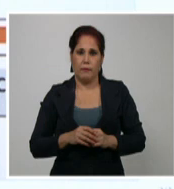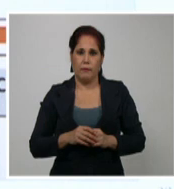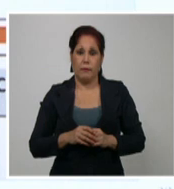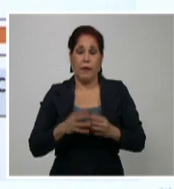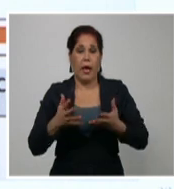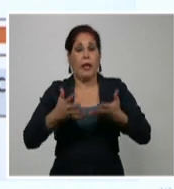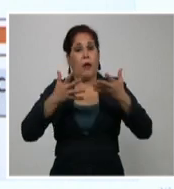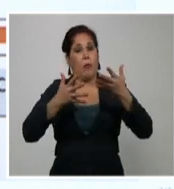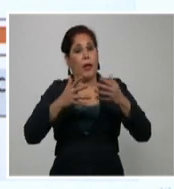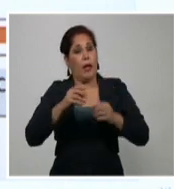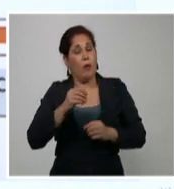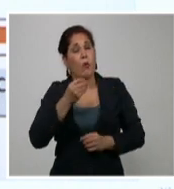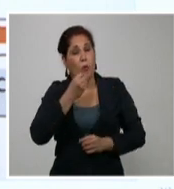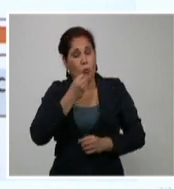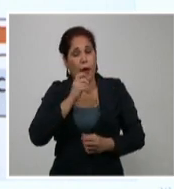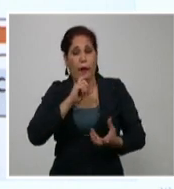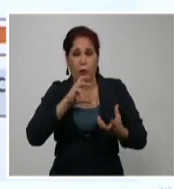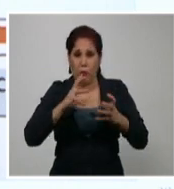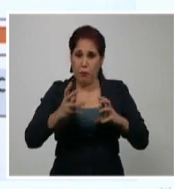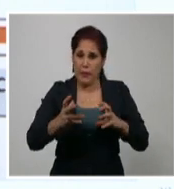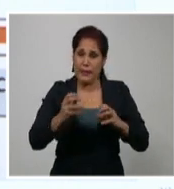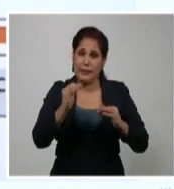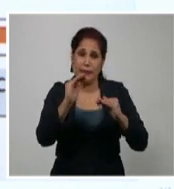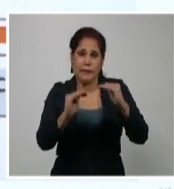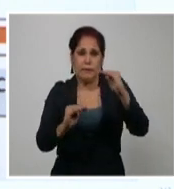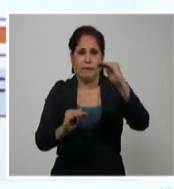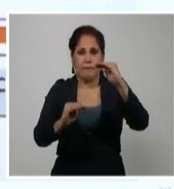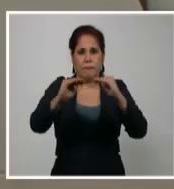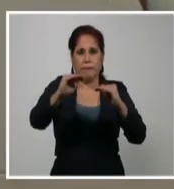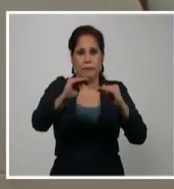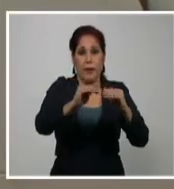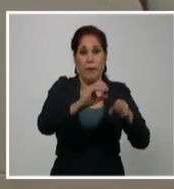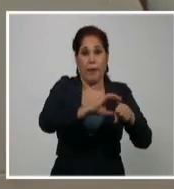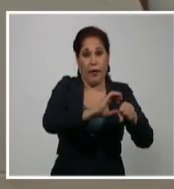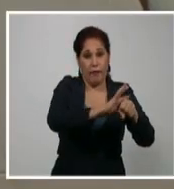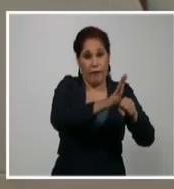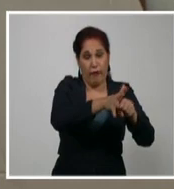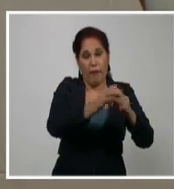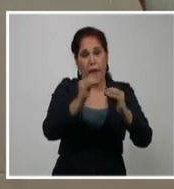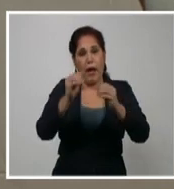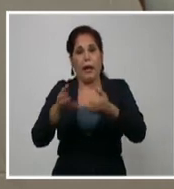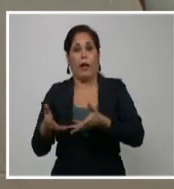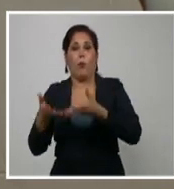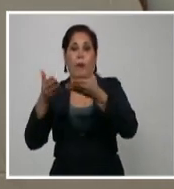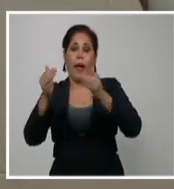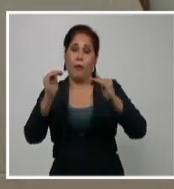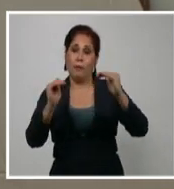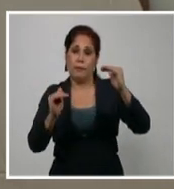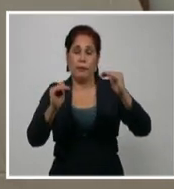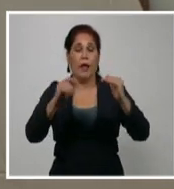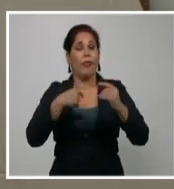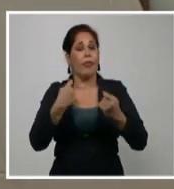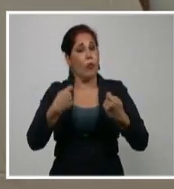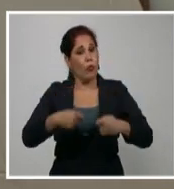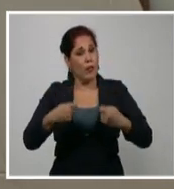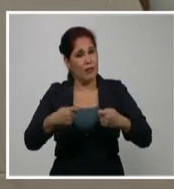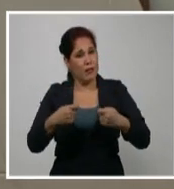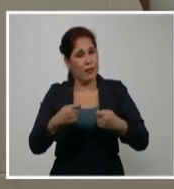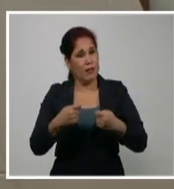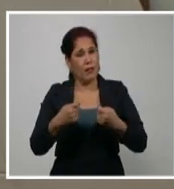recuperados, lo cual traería entonces un desequilibrio en el número de activos. Una de las cosas que hay que insistir mucho